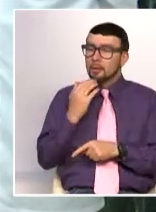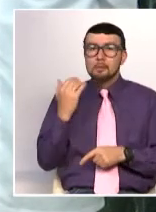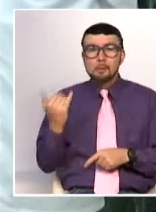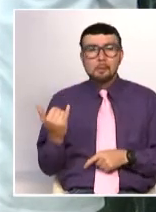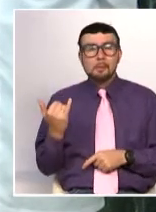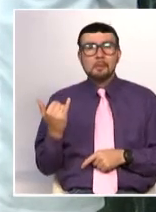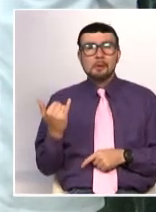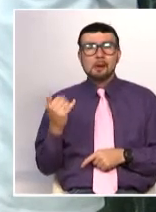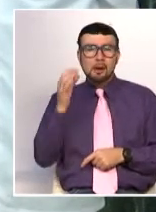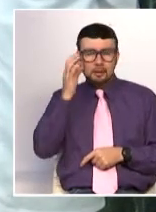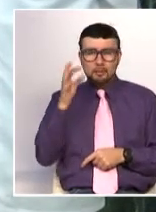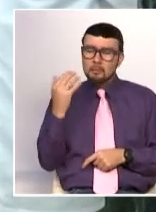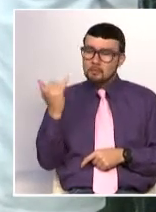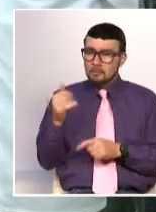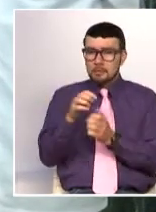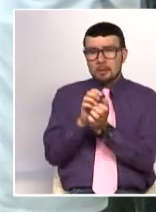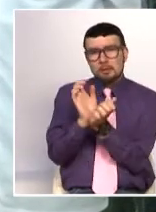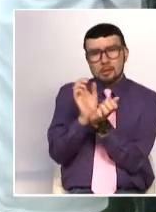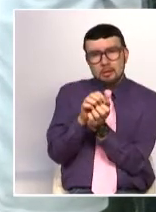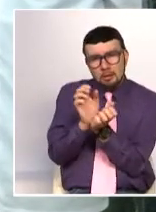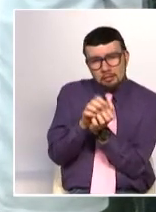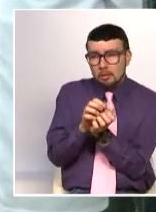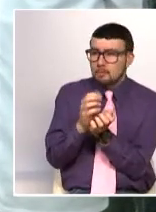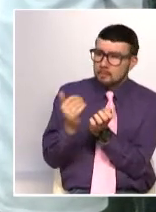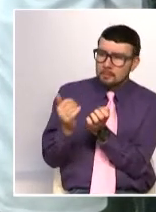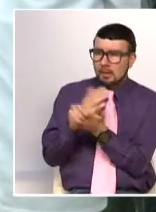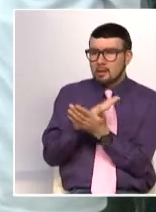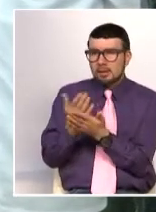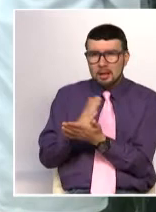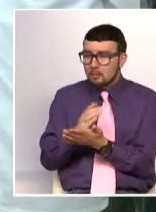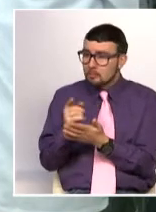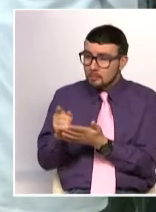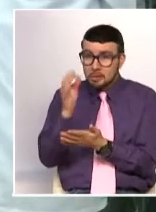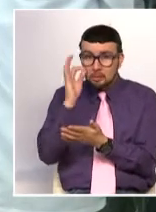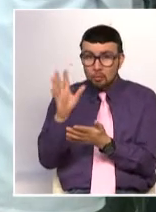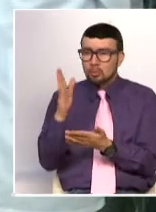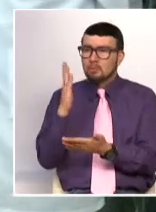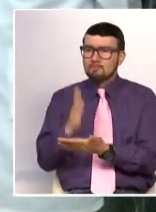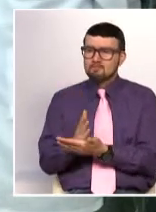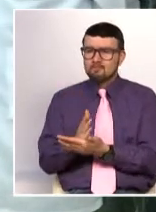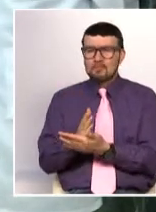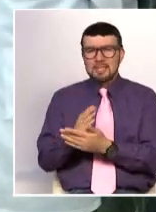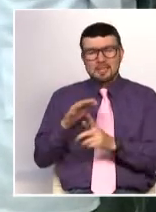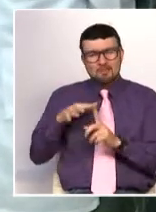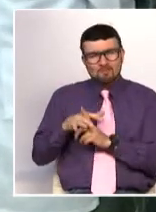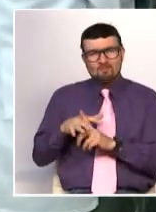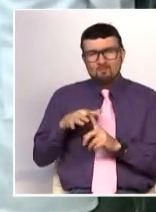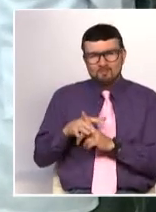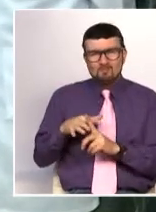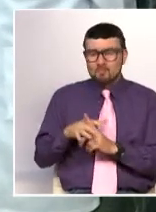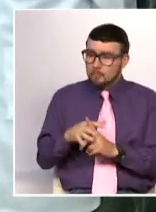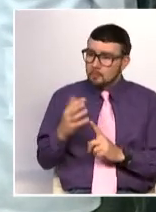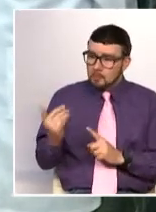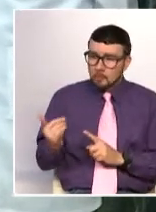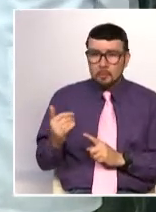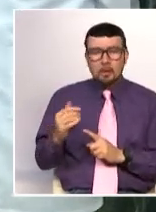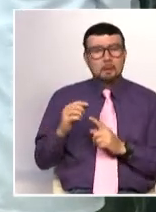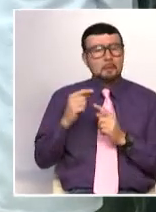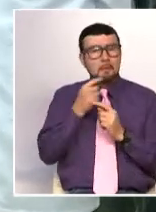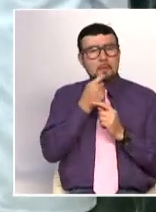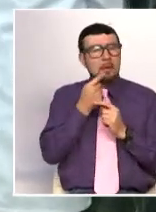se altera puede hacer presión en esta zona de la cara y está directamente relacionado con el oído